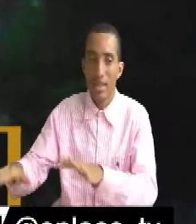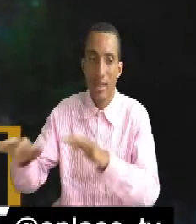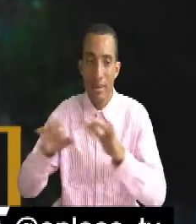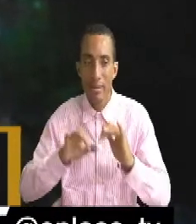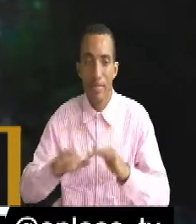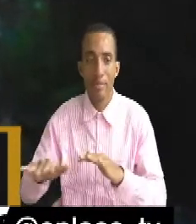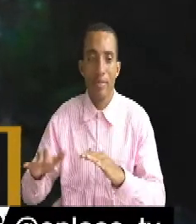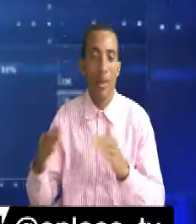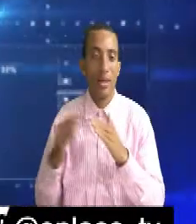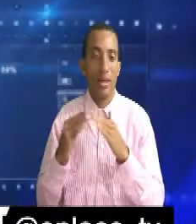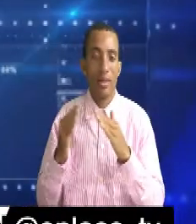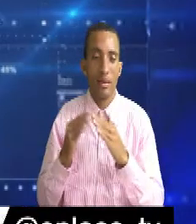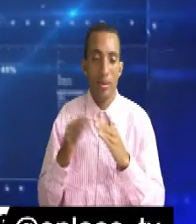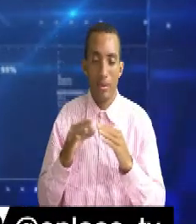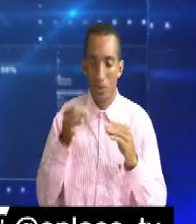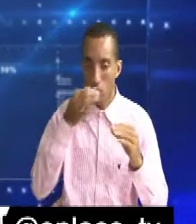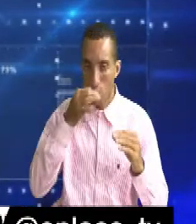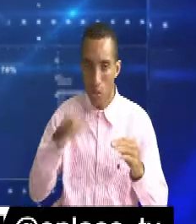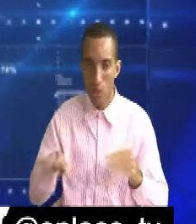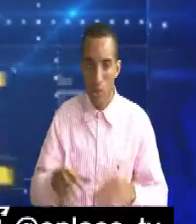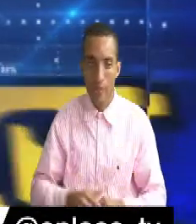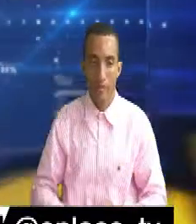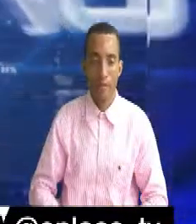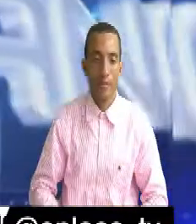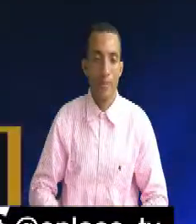viviendas cercanas.